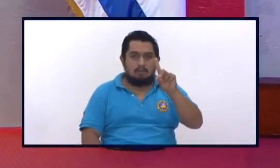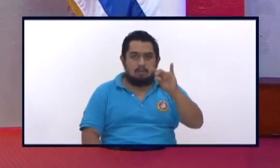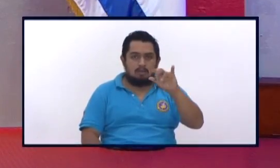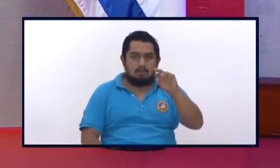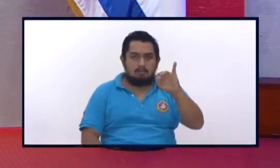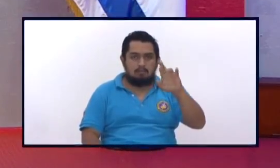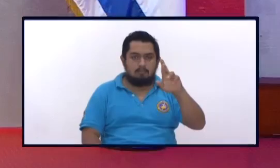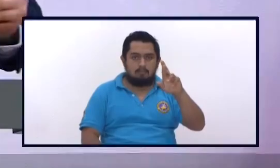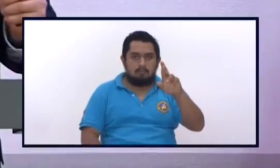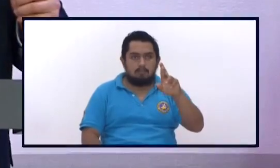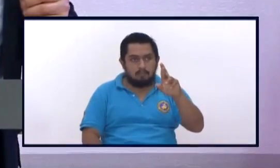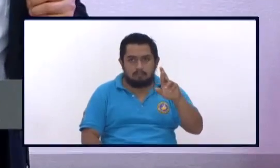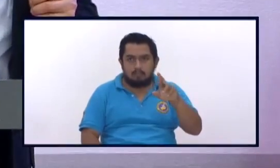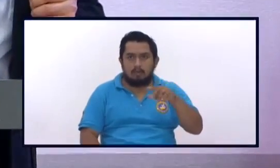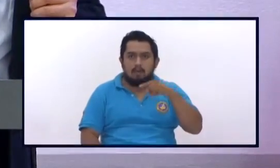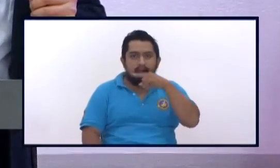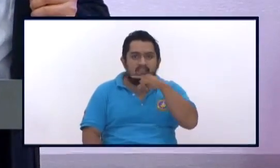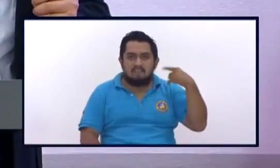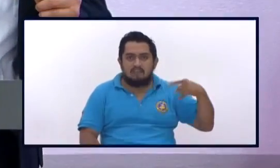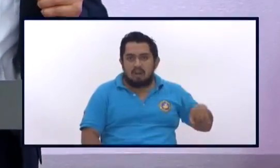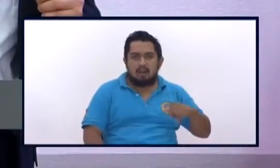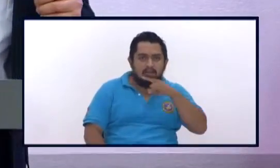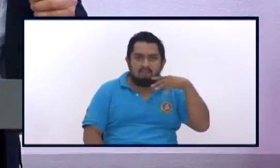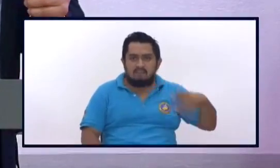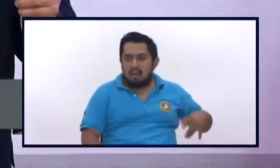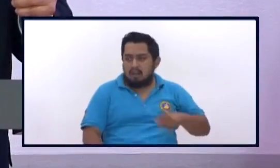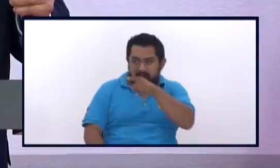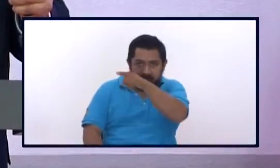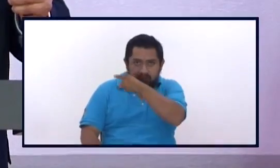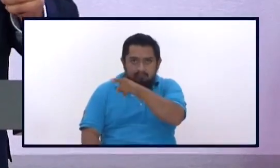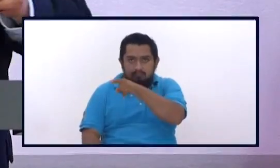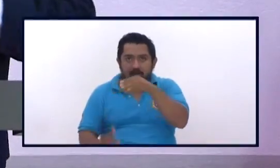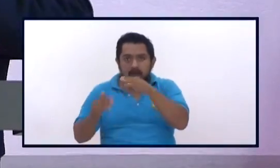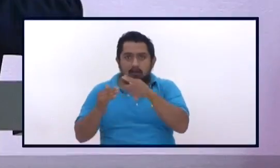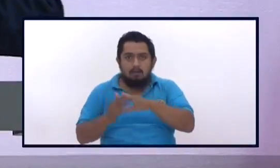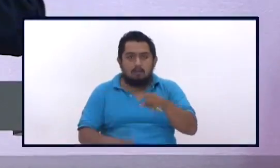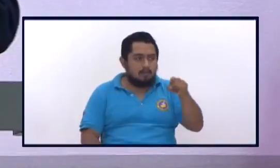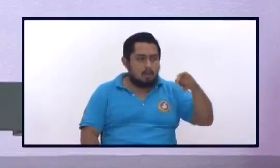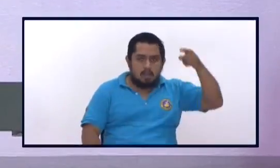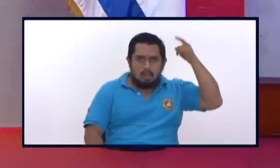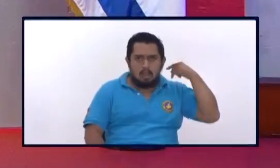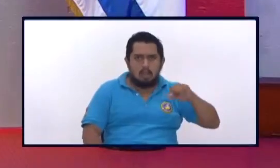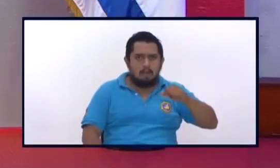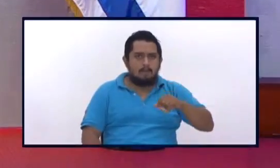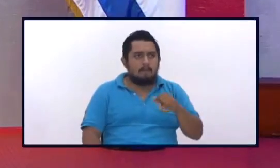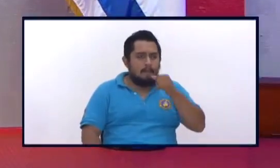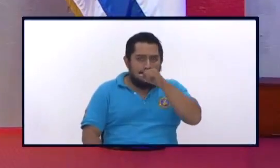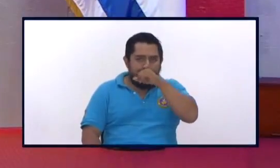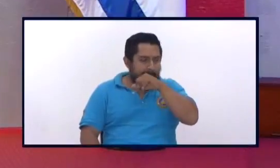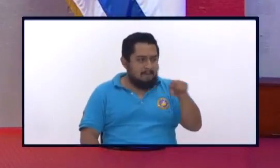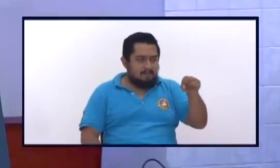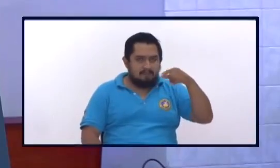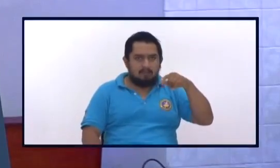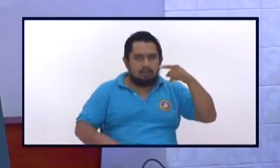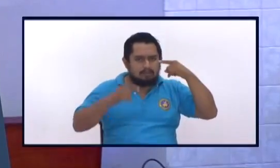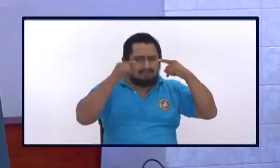pero también tiene miedo hermano y el de corea del norte kim jong-il sangin we shall we